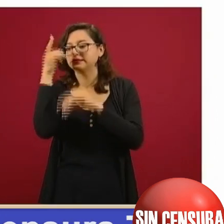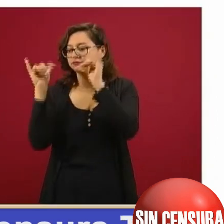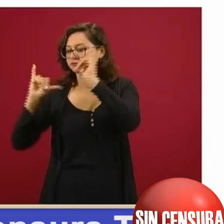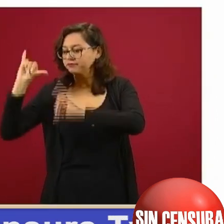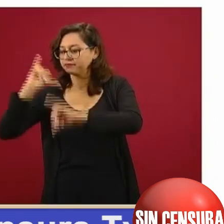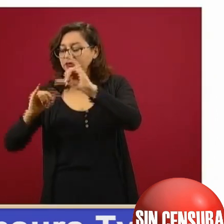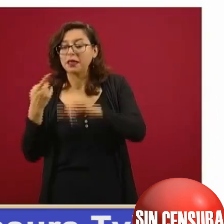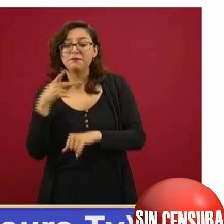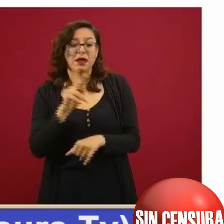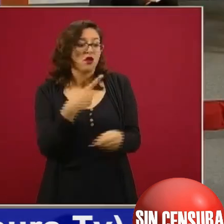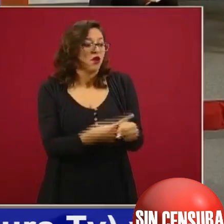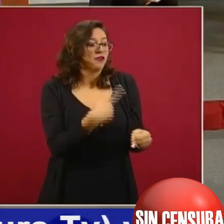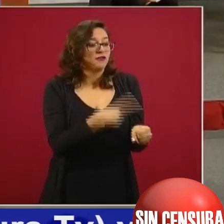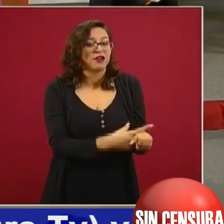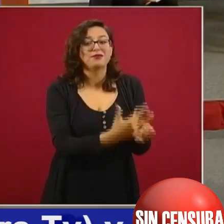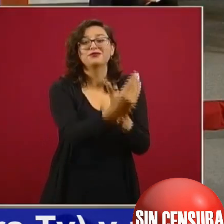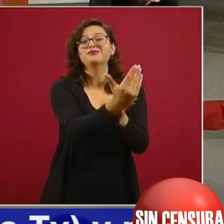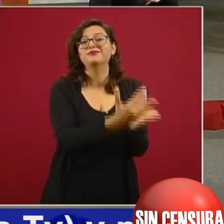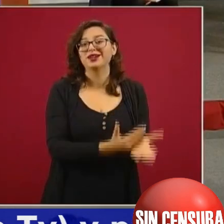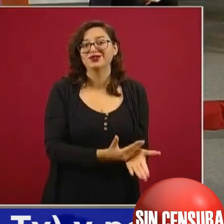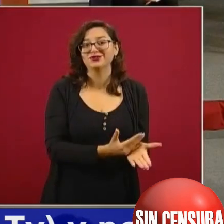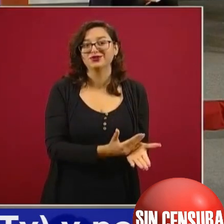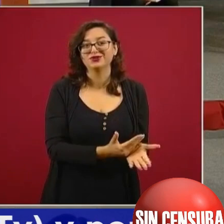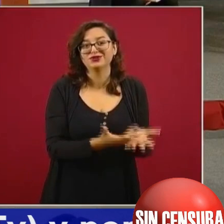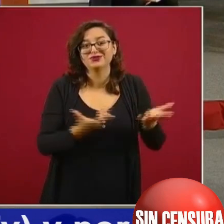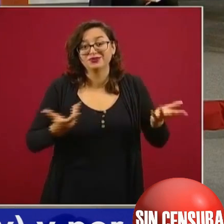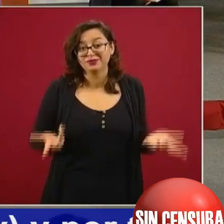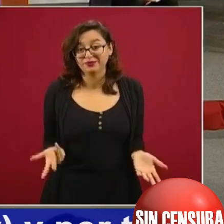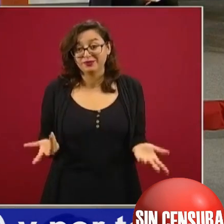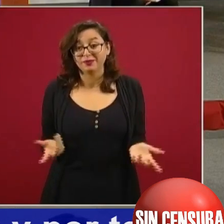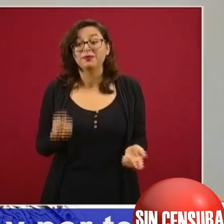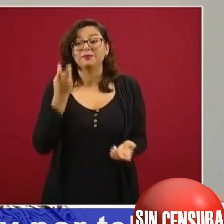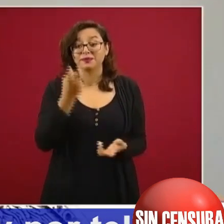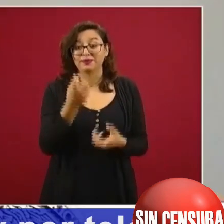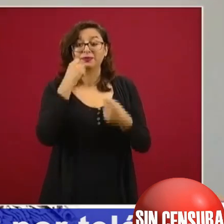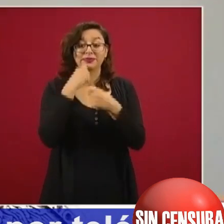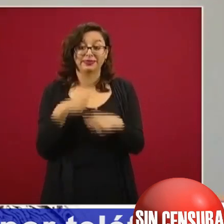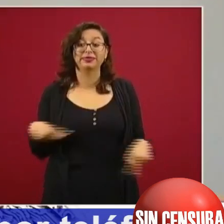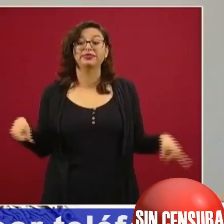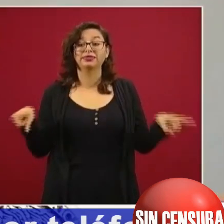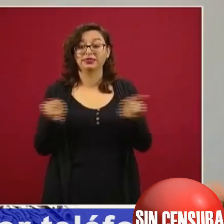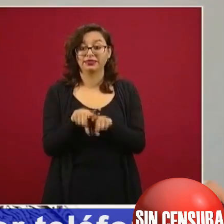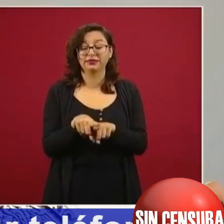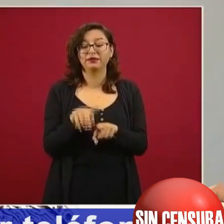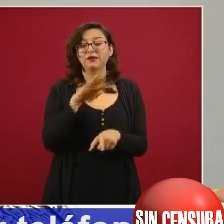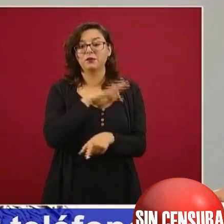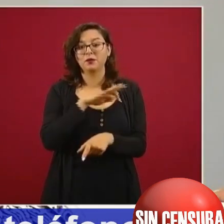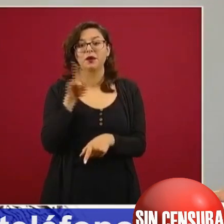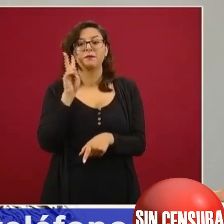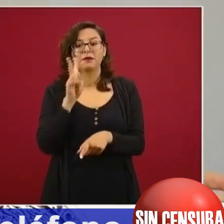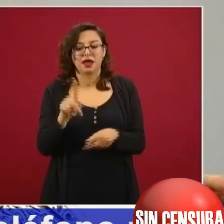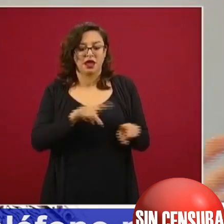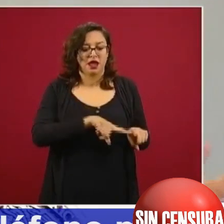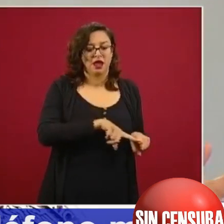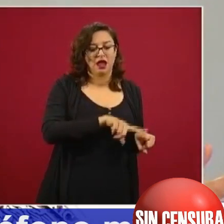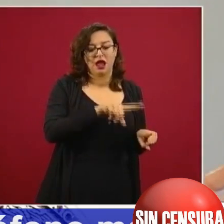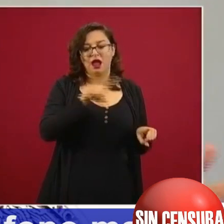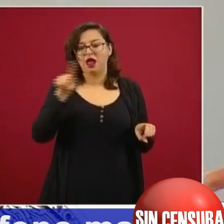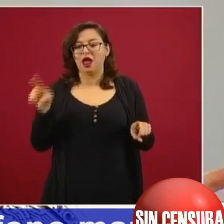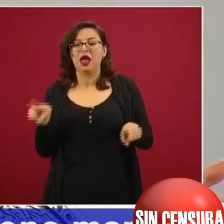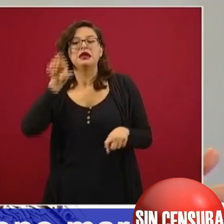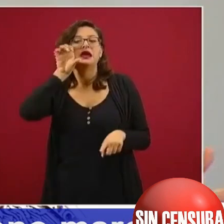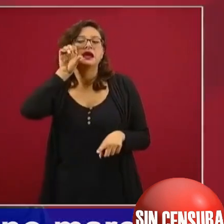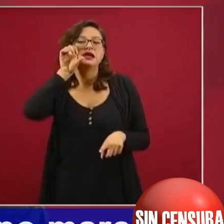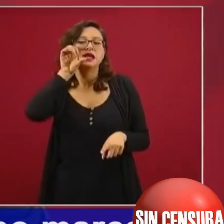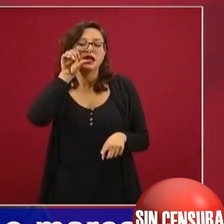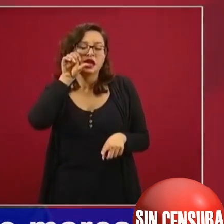menos pacientes. Y esto además está acompañado de lo que se ve en la otra línea, que es la línea del porcentaje